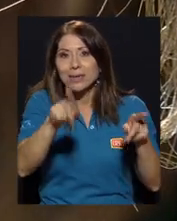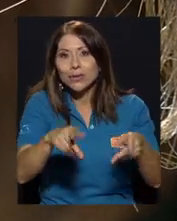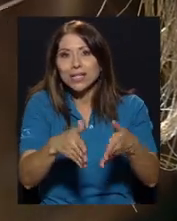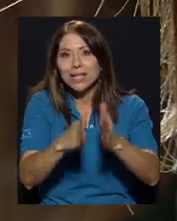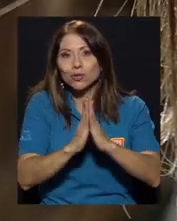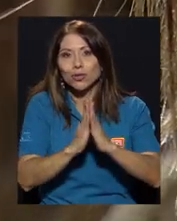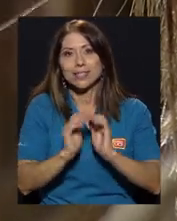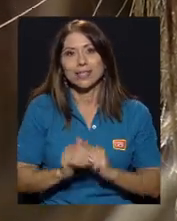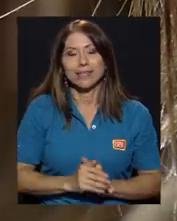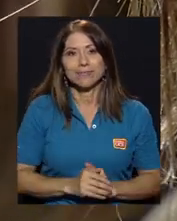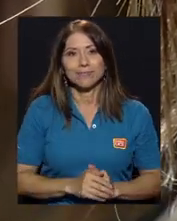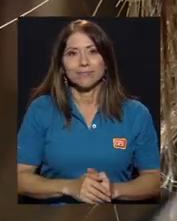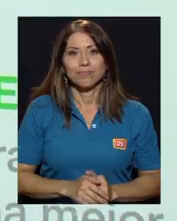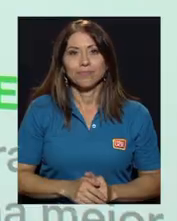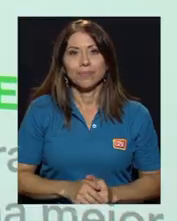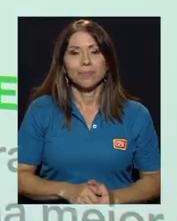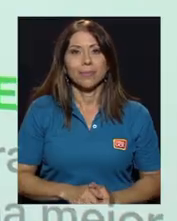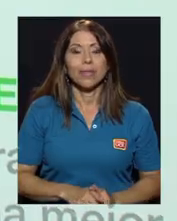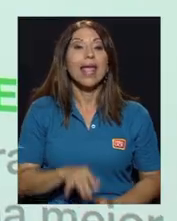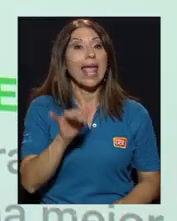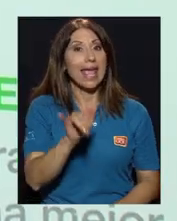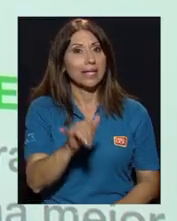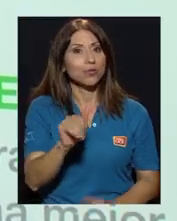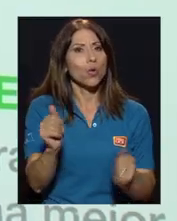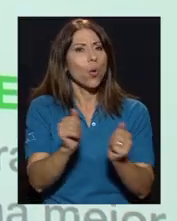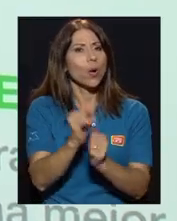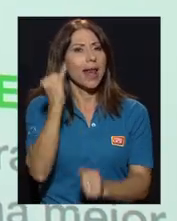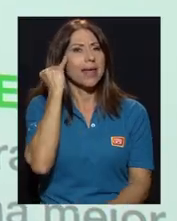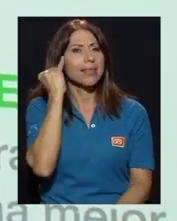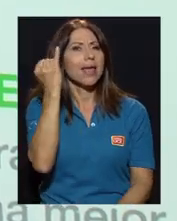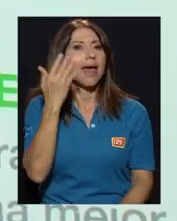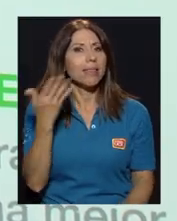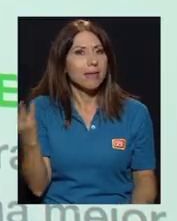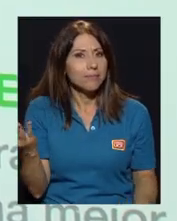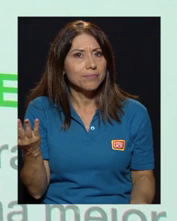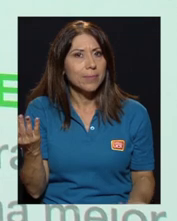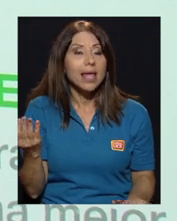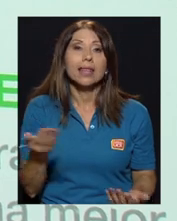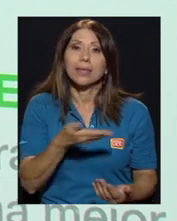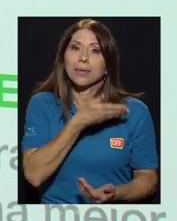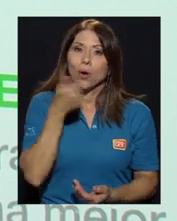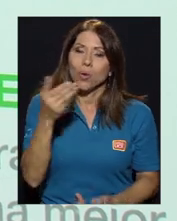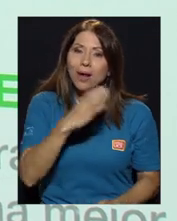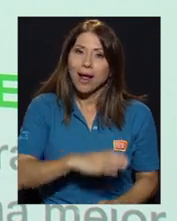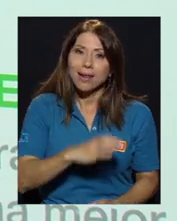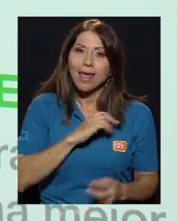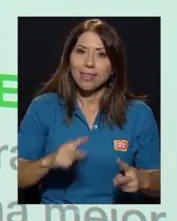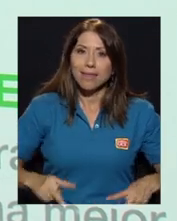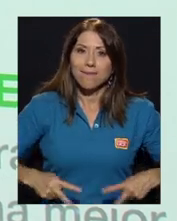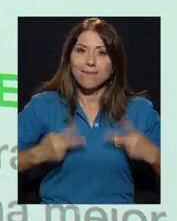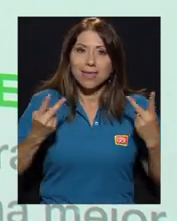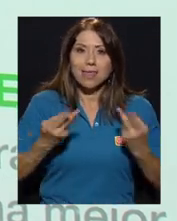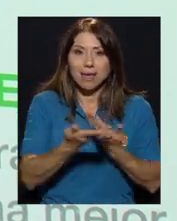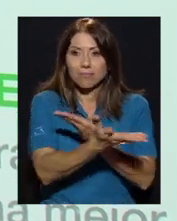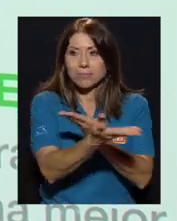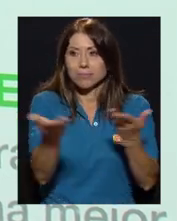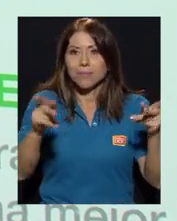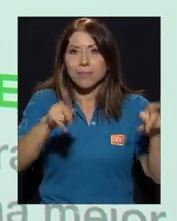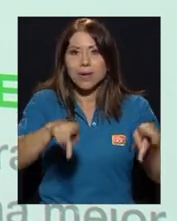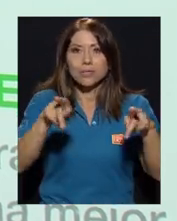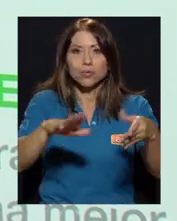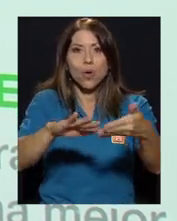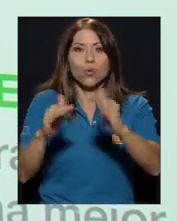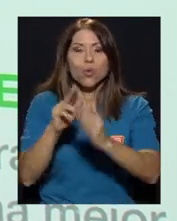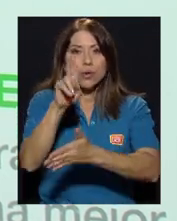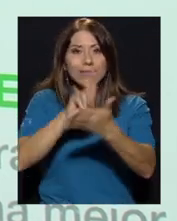soliciten. Esto con la idea, por supuesto, de generar mejor calidad de vida en la población universitaria